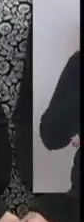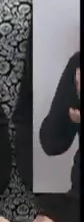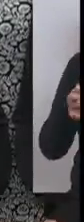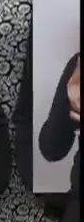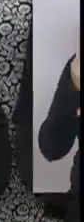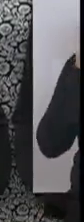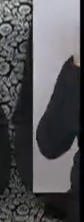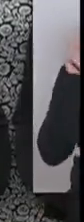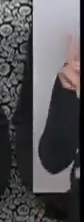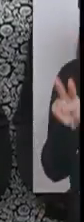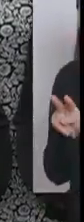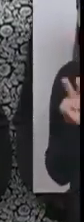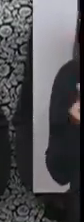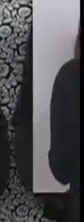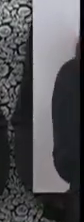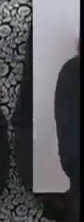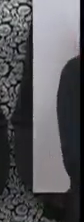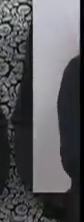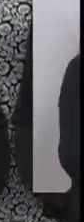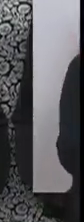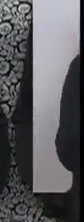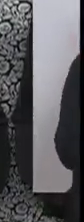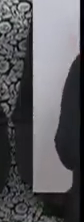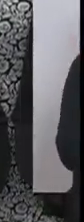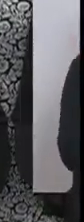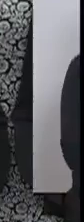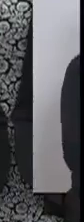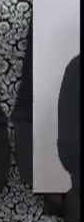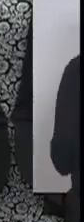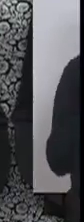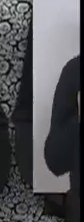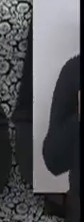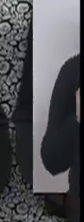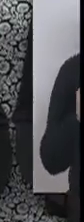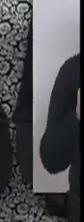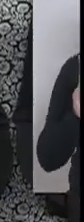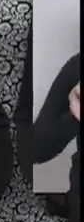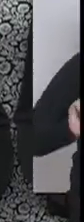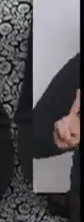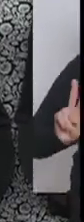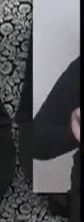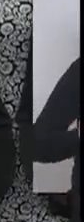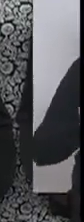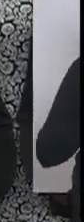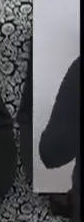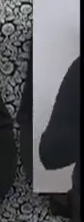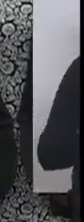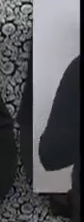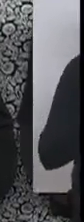hay un parlamentario de derecha, pero de una derecha nueva, de una derecha que está dispuesto a hacer cambios sociales,